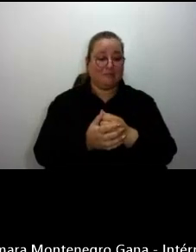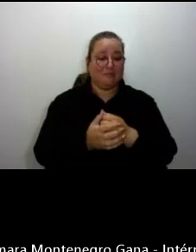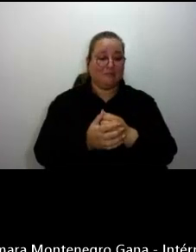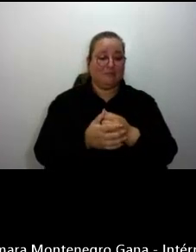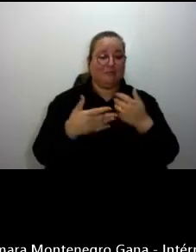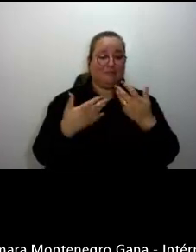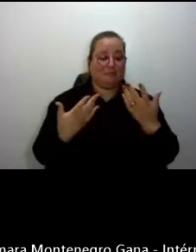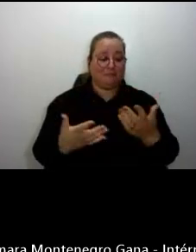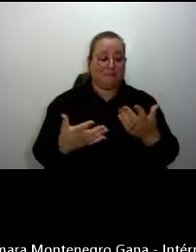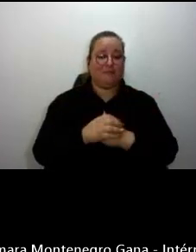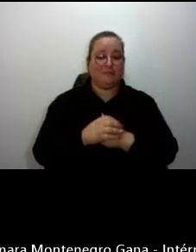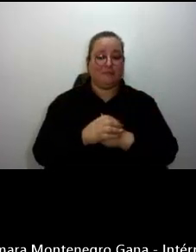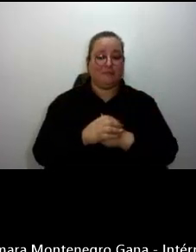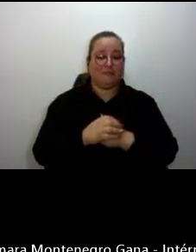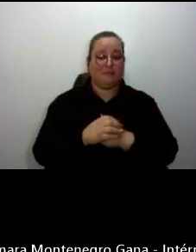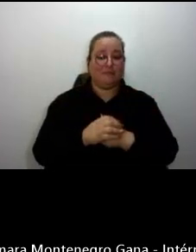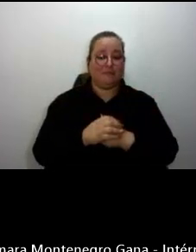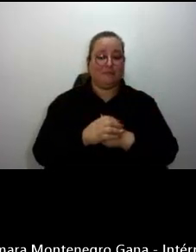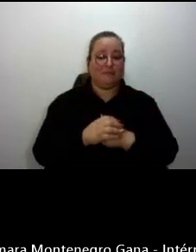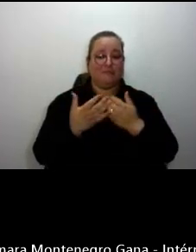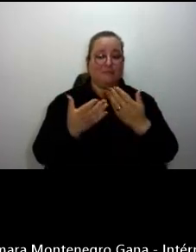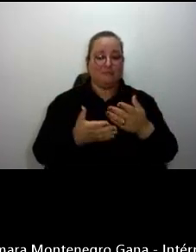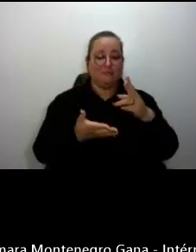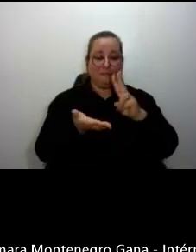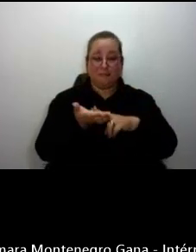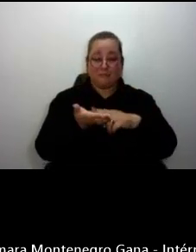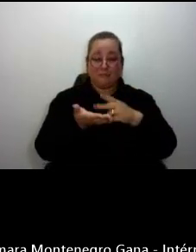en esta realidad